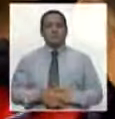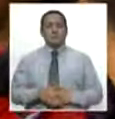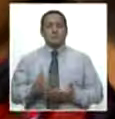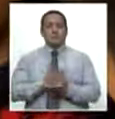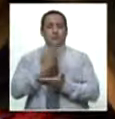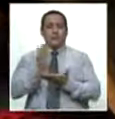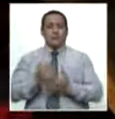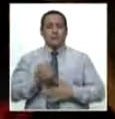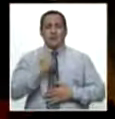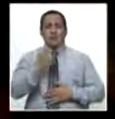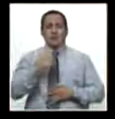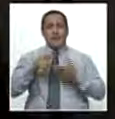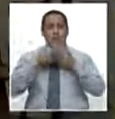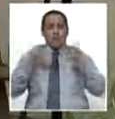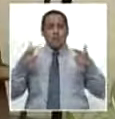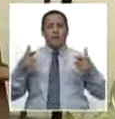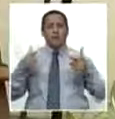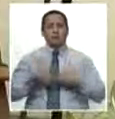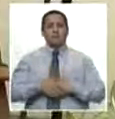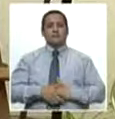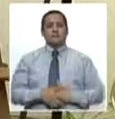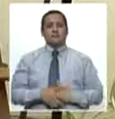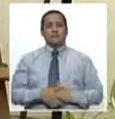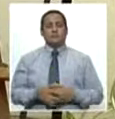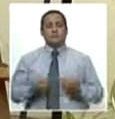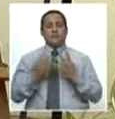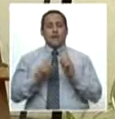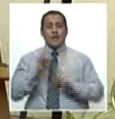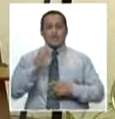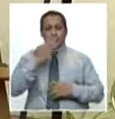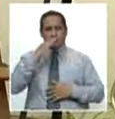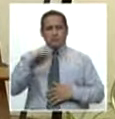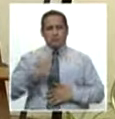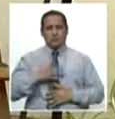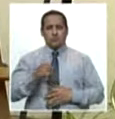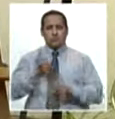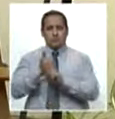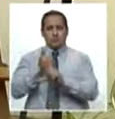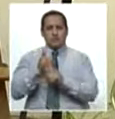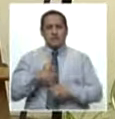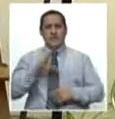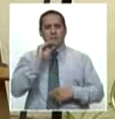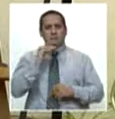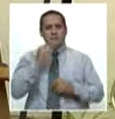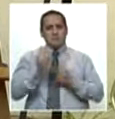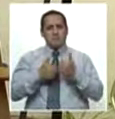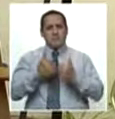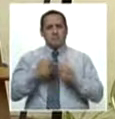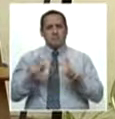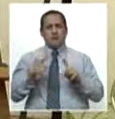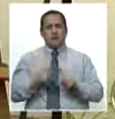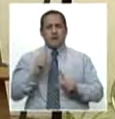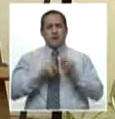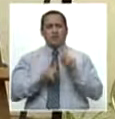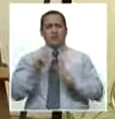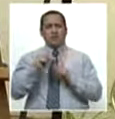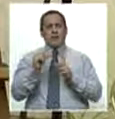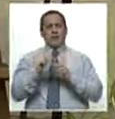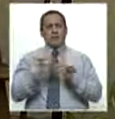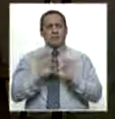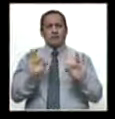El problema era el lenguaje, que bueno, algunos niños ya de su edad estaban hablando fluidamente, cambio, algunas